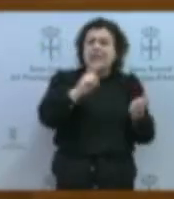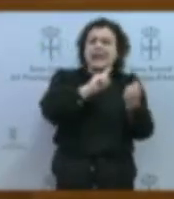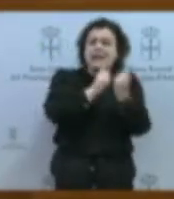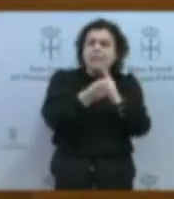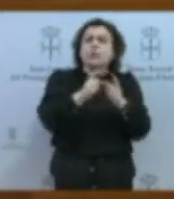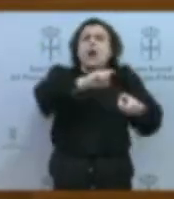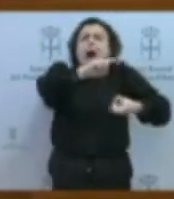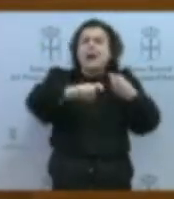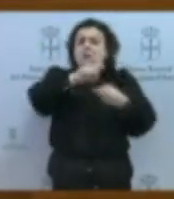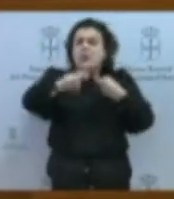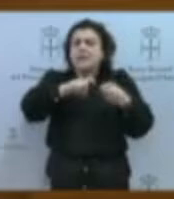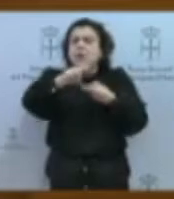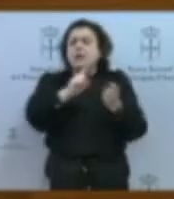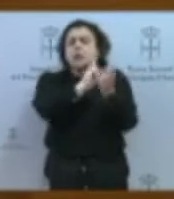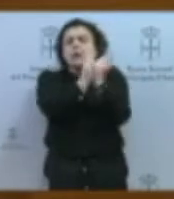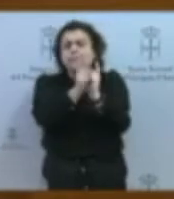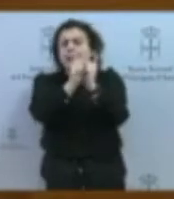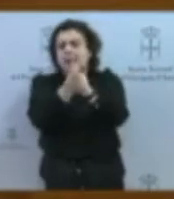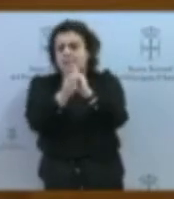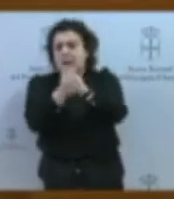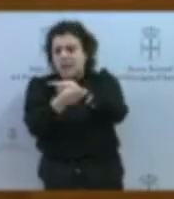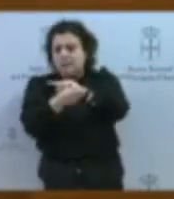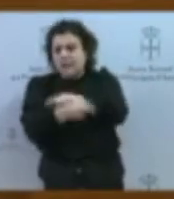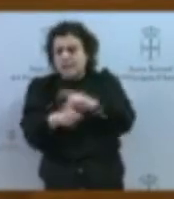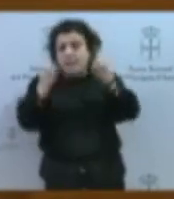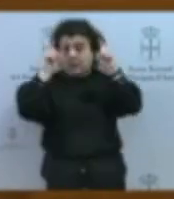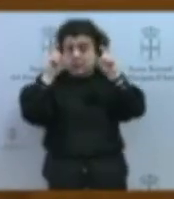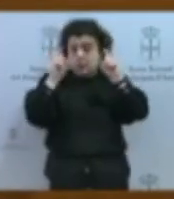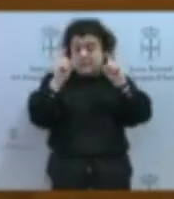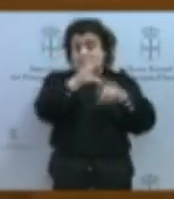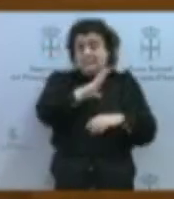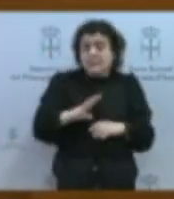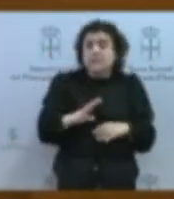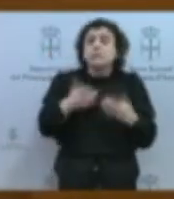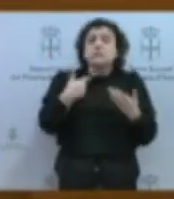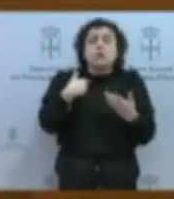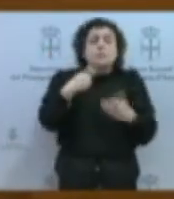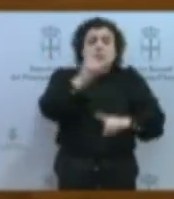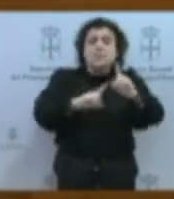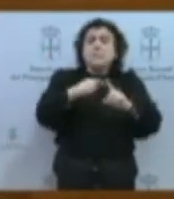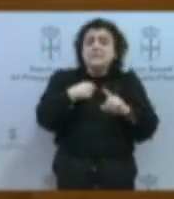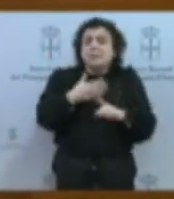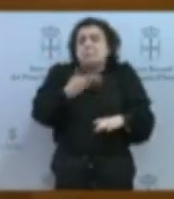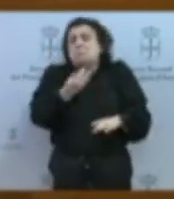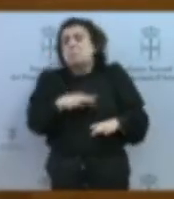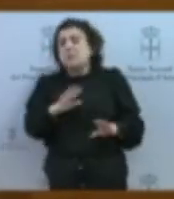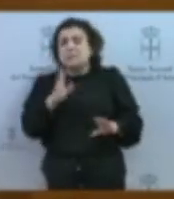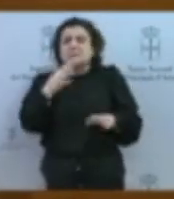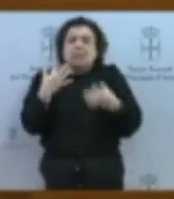son dificultades que, aunque nos parezcan baladíes, no son tanto y a veces producen perjuicios